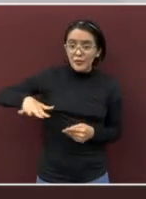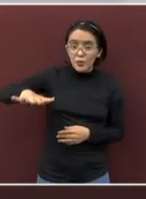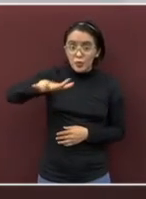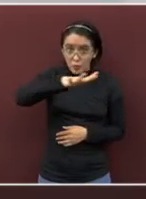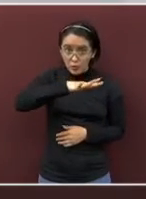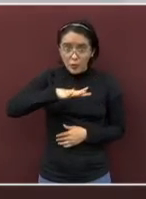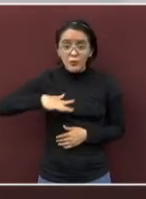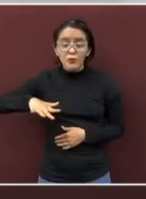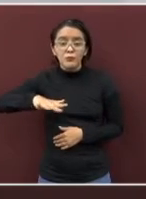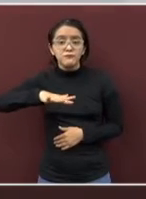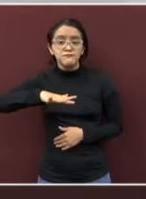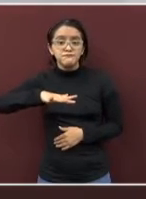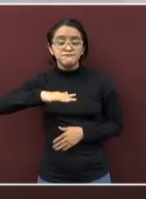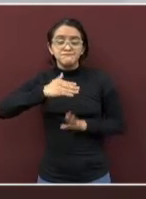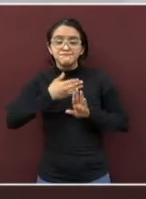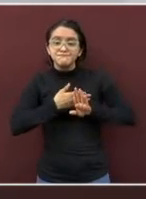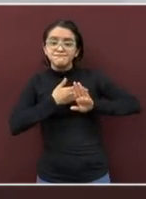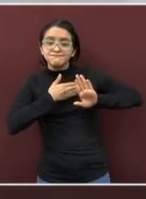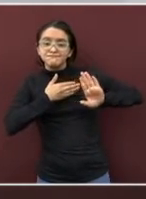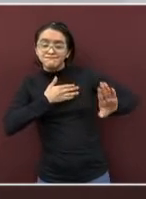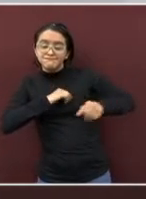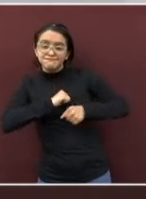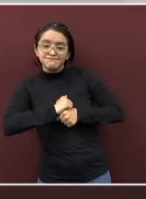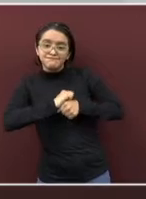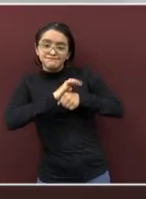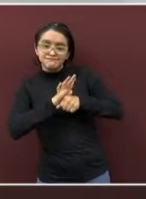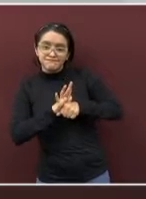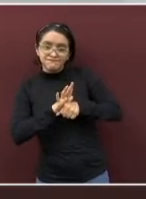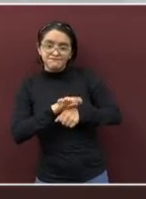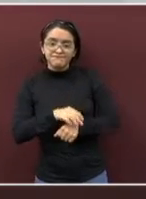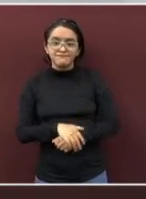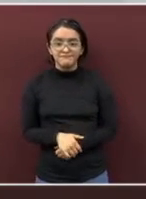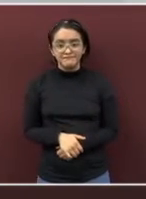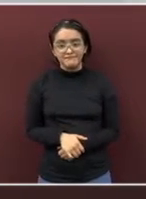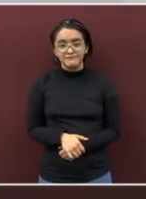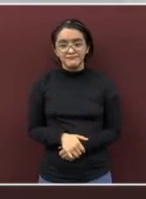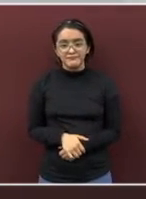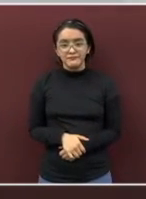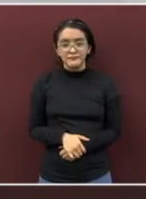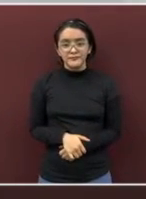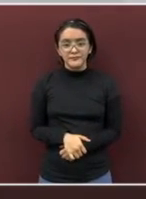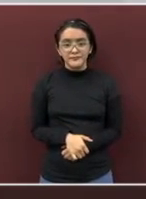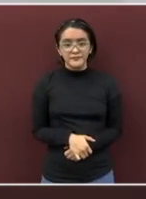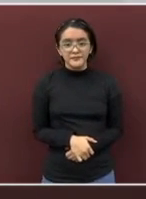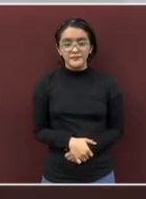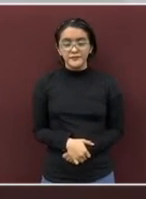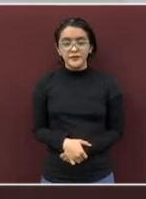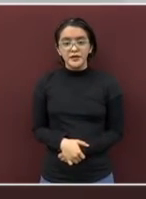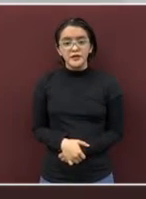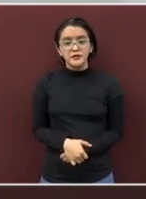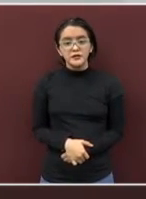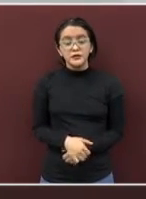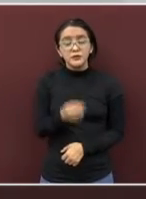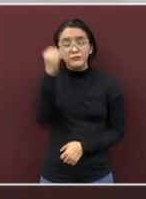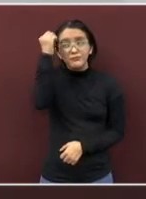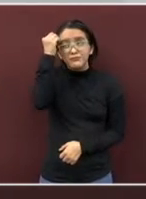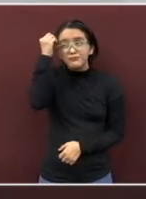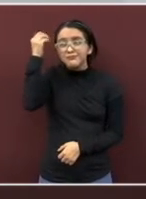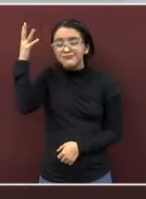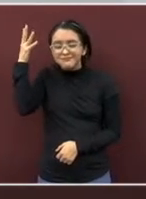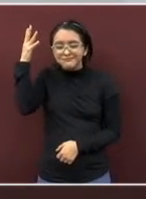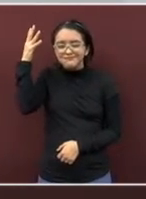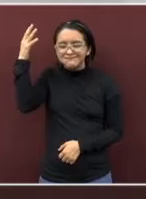para detener a kobe 19 no olviden que como siempre